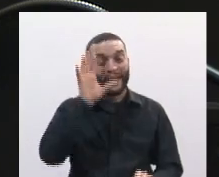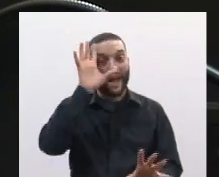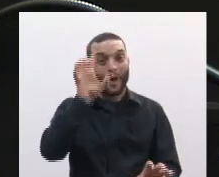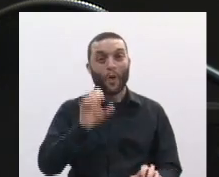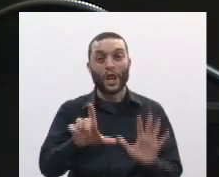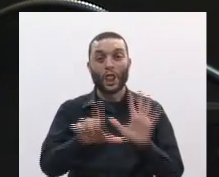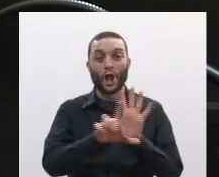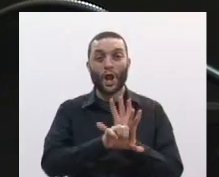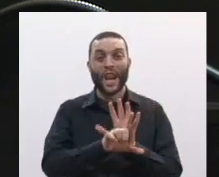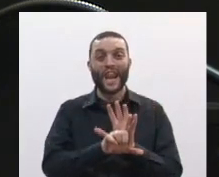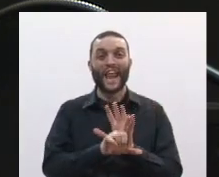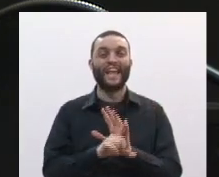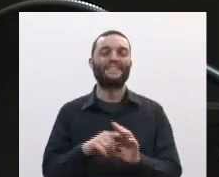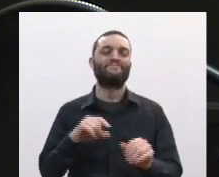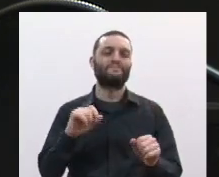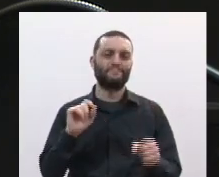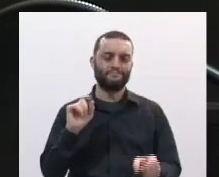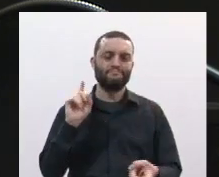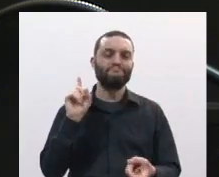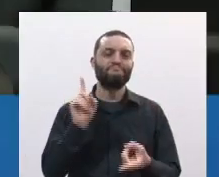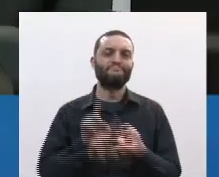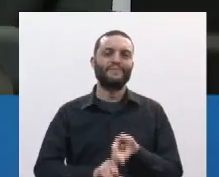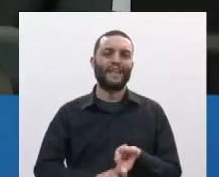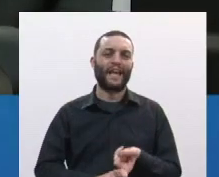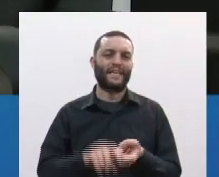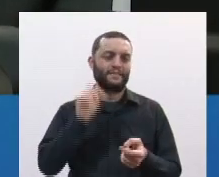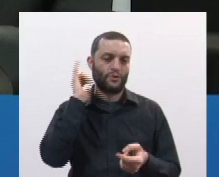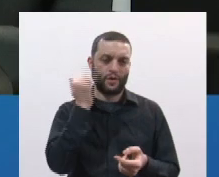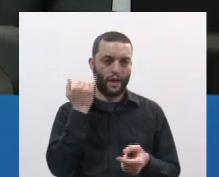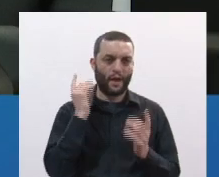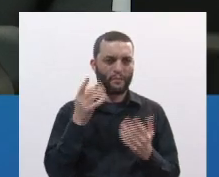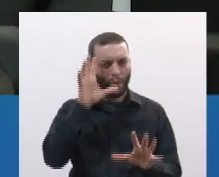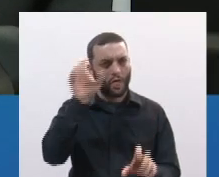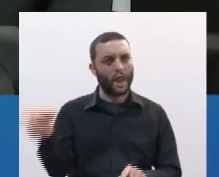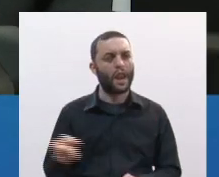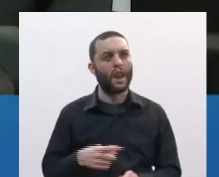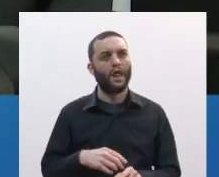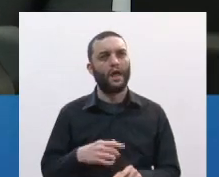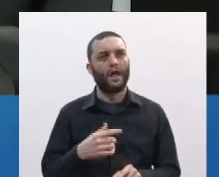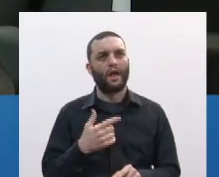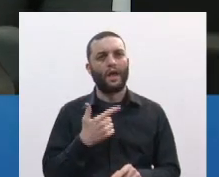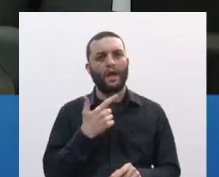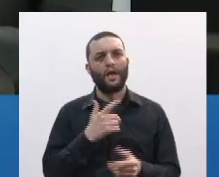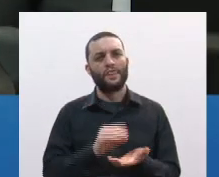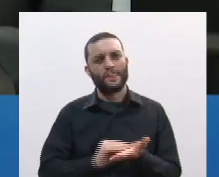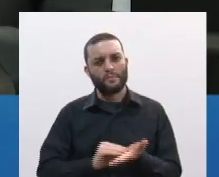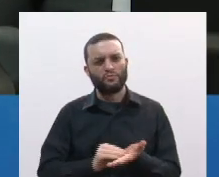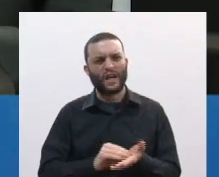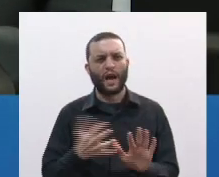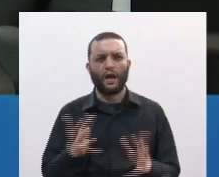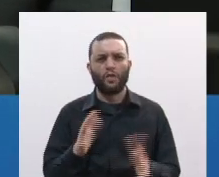matrimonio igualitario, ¿no? Ya siendo diputado nacional, creo que fue en el 2009, 2010, que se sancionó esta